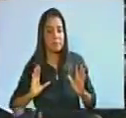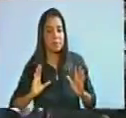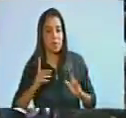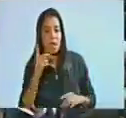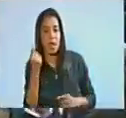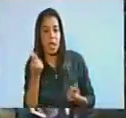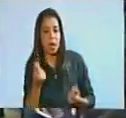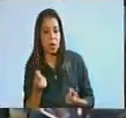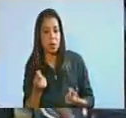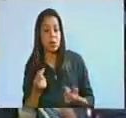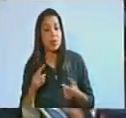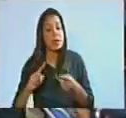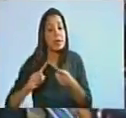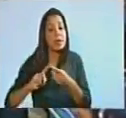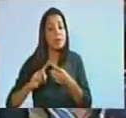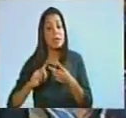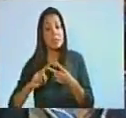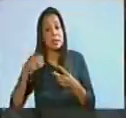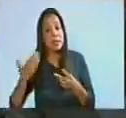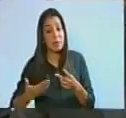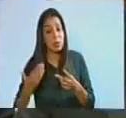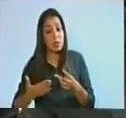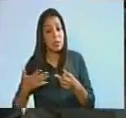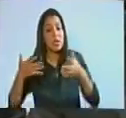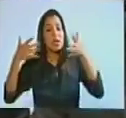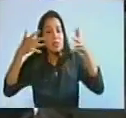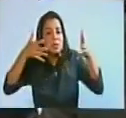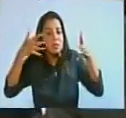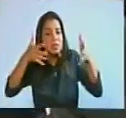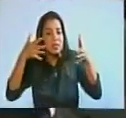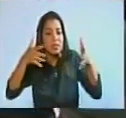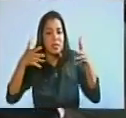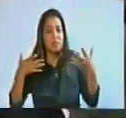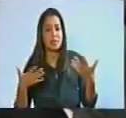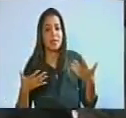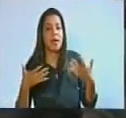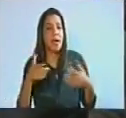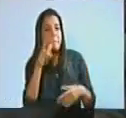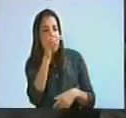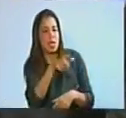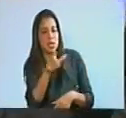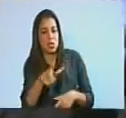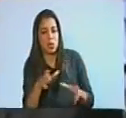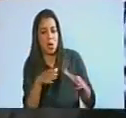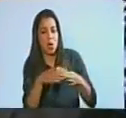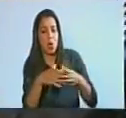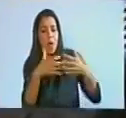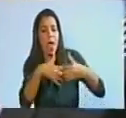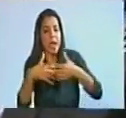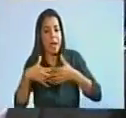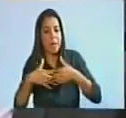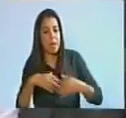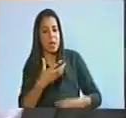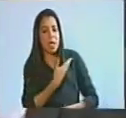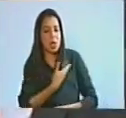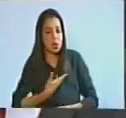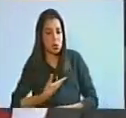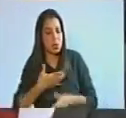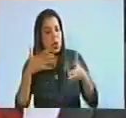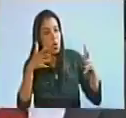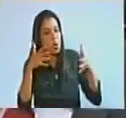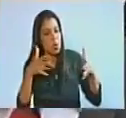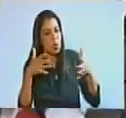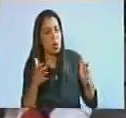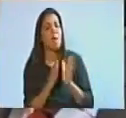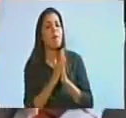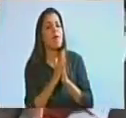el convencimiento. Hay que convencer a estos empresarios a que hay que